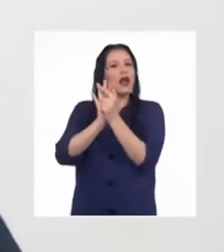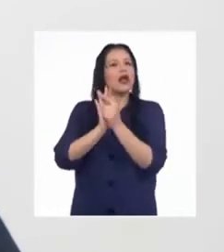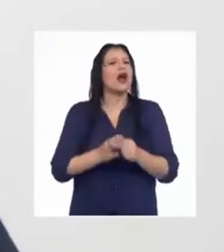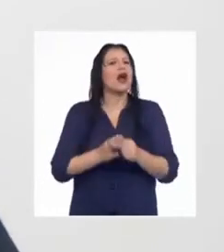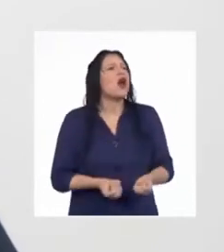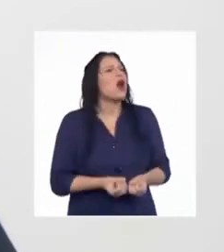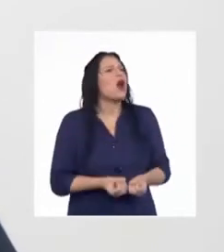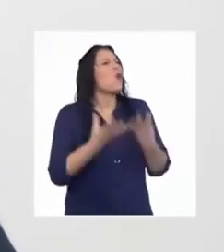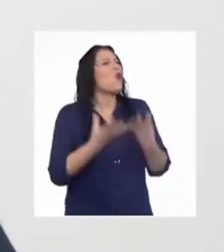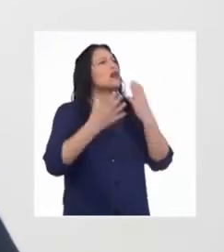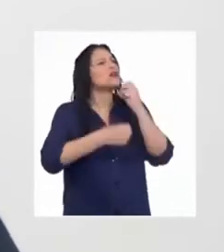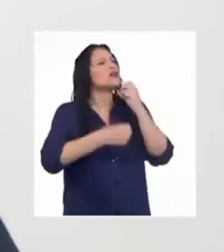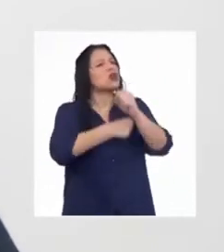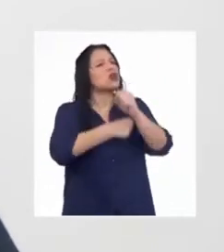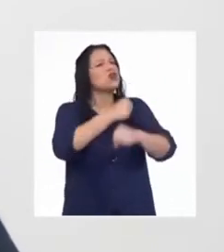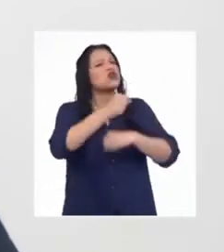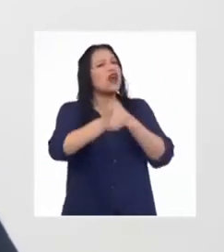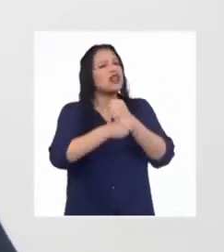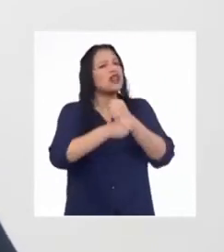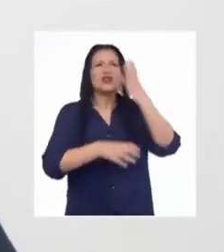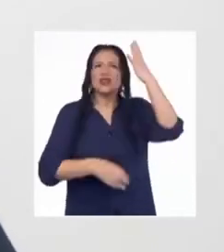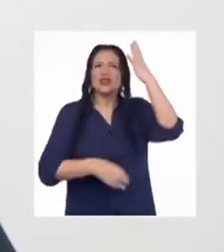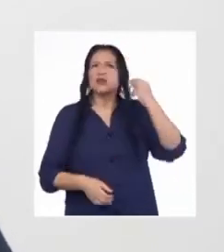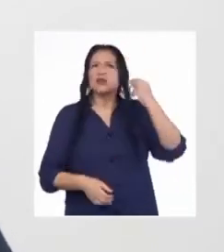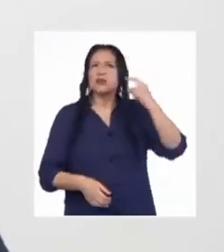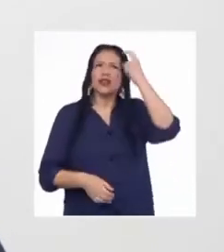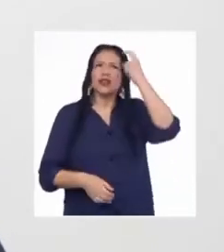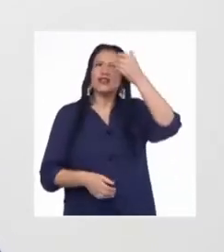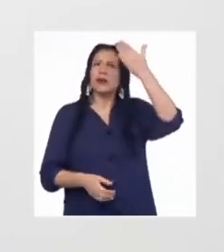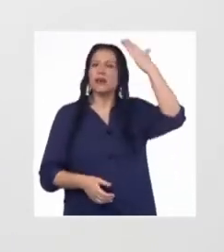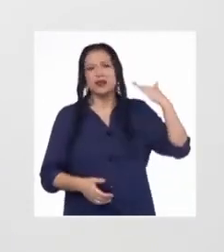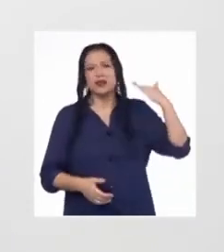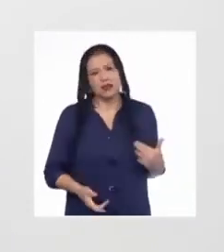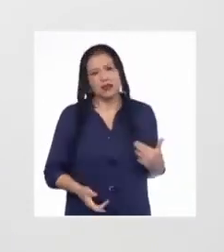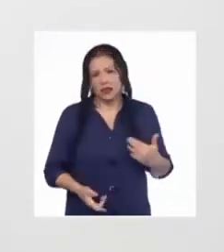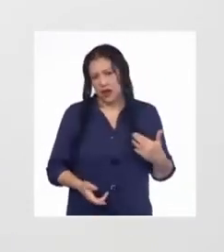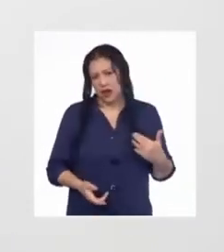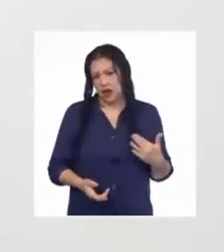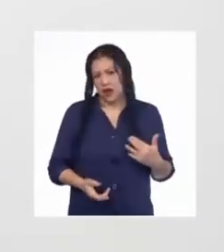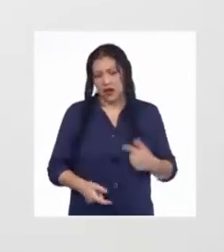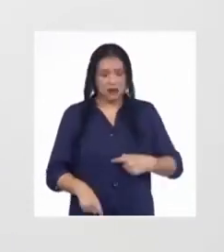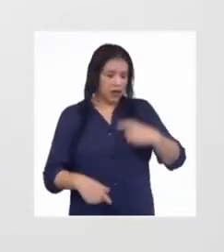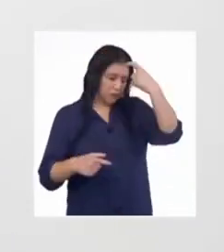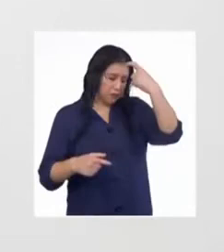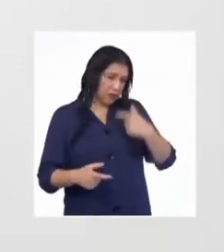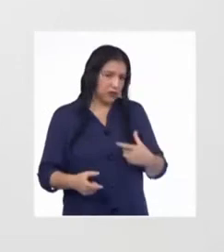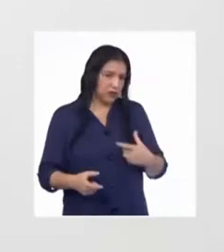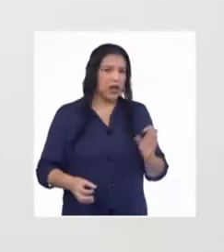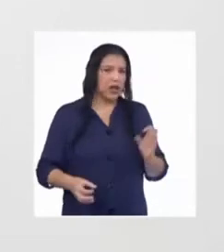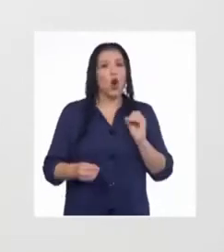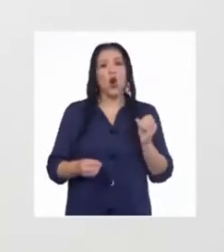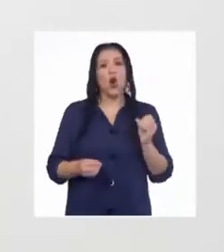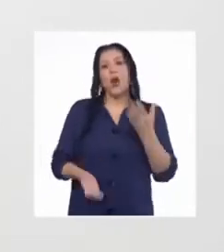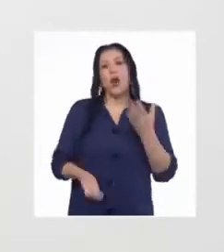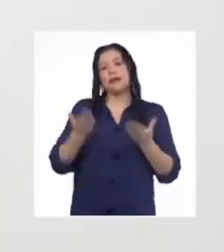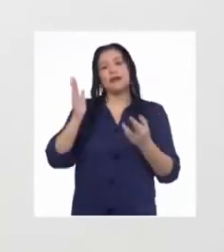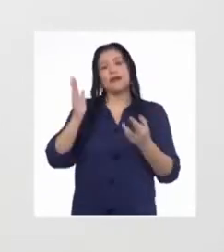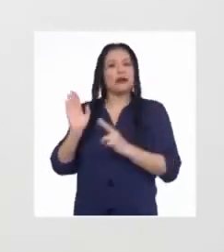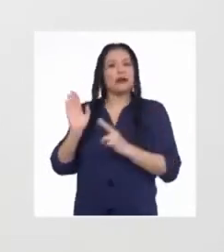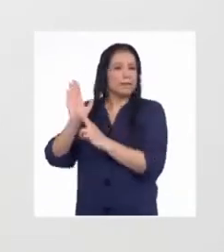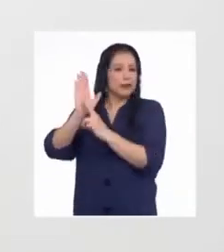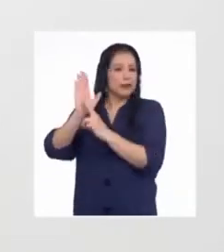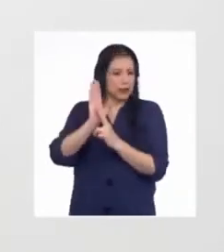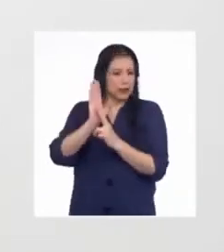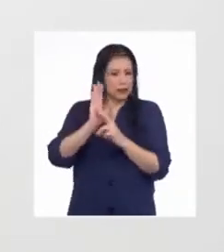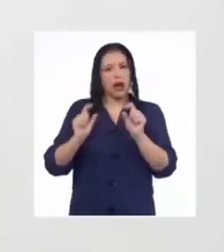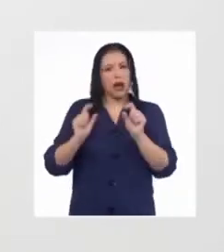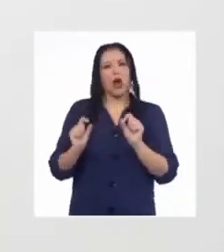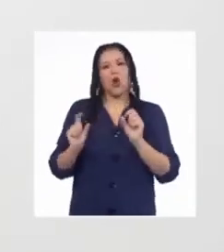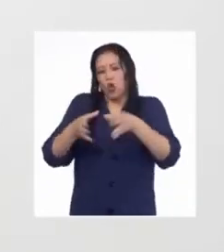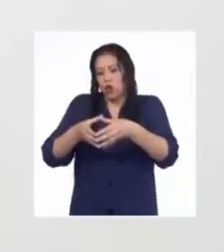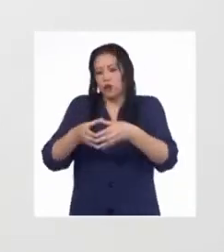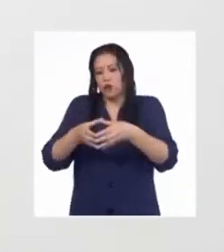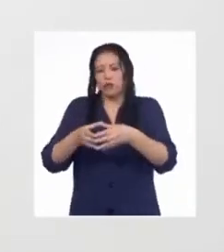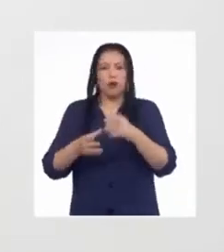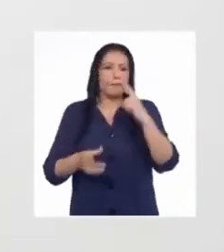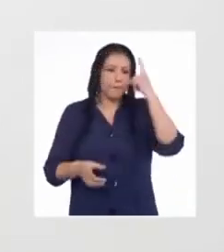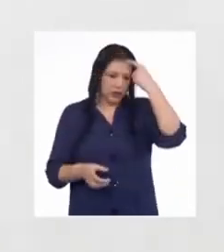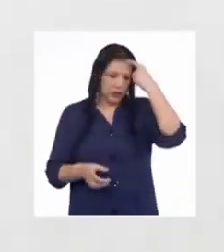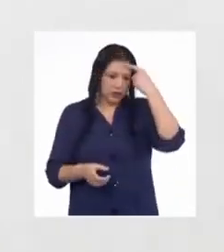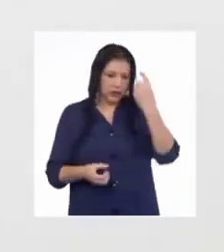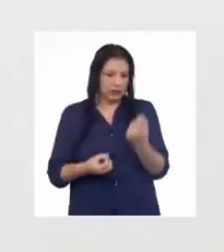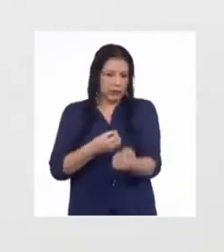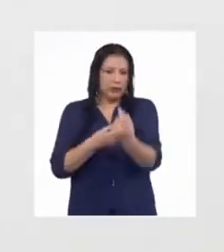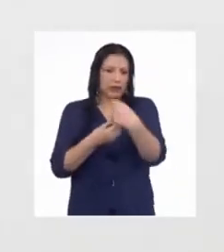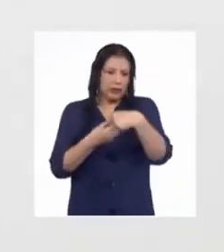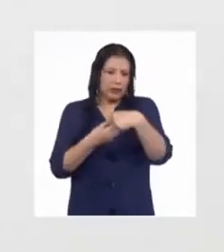experiencia política tienen detrás? Sea de manera personal o sea porque representan a un colectivo político al cual